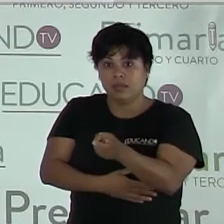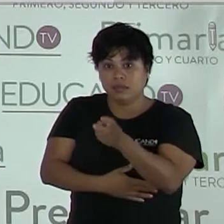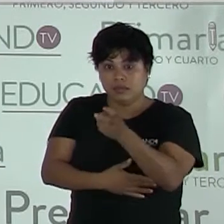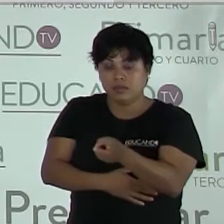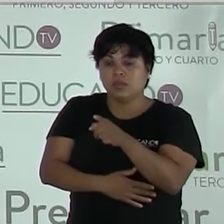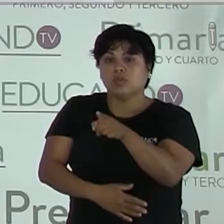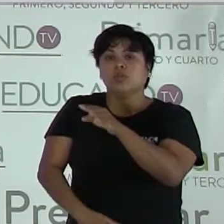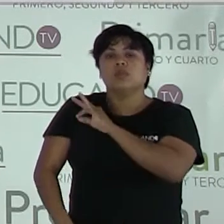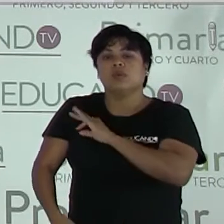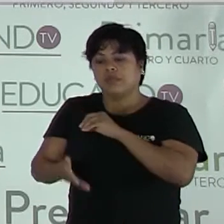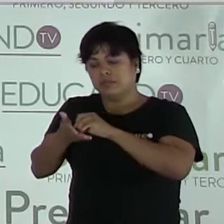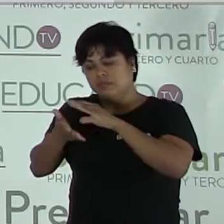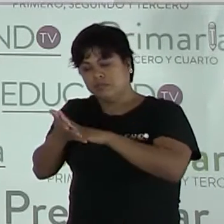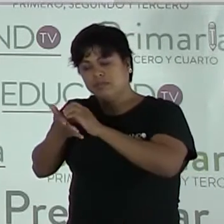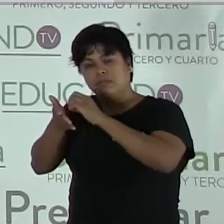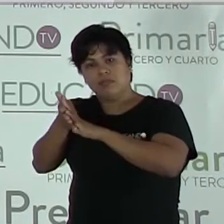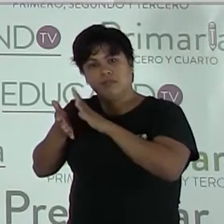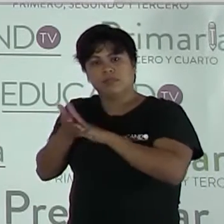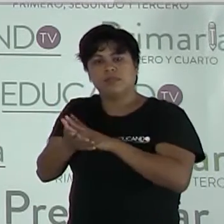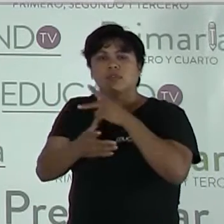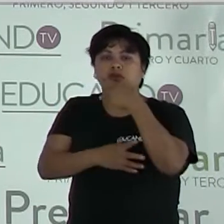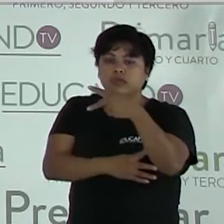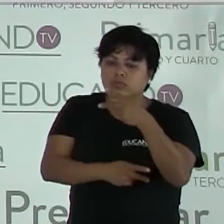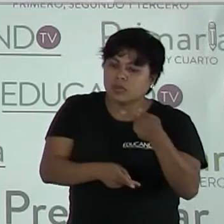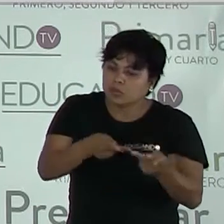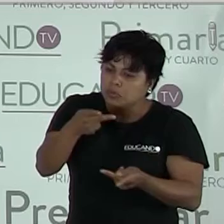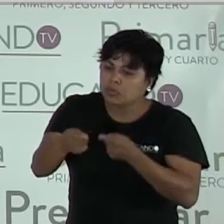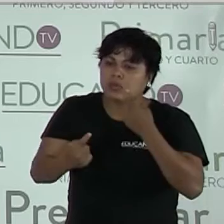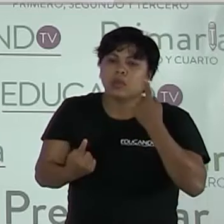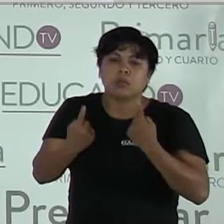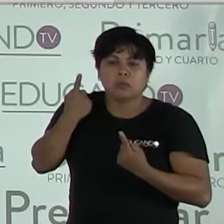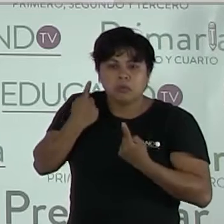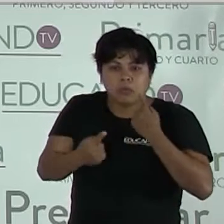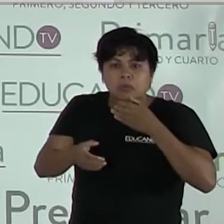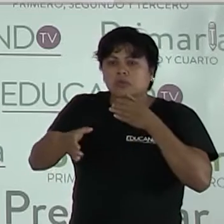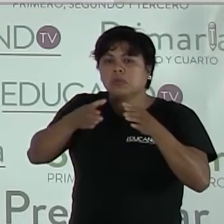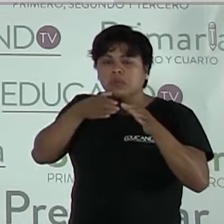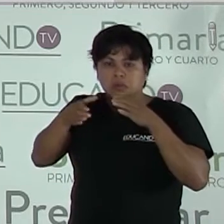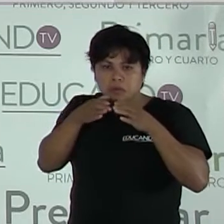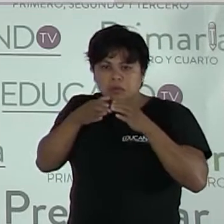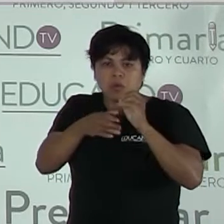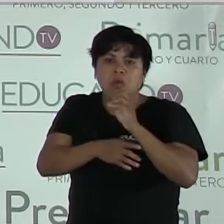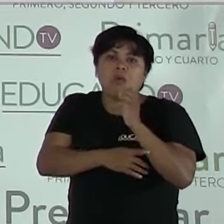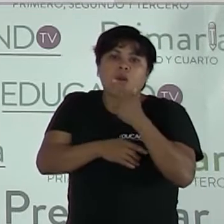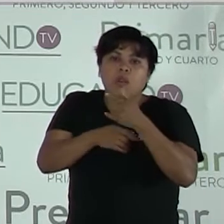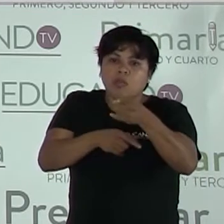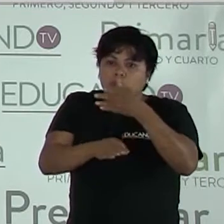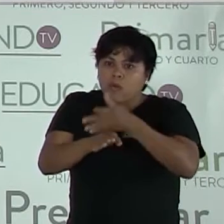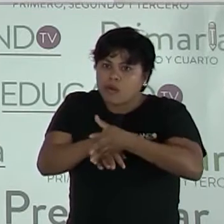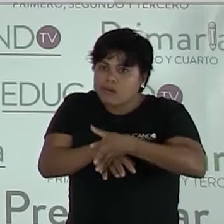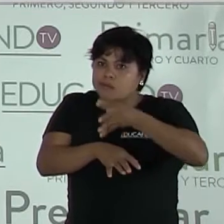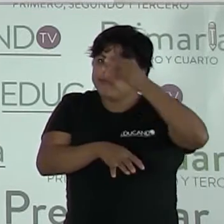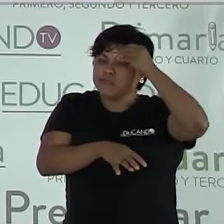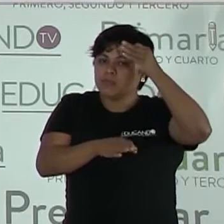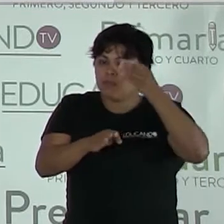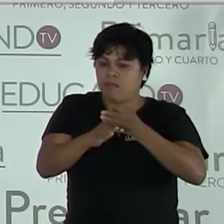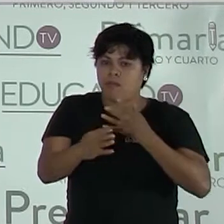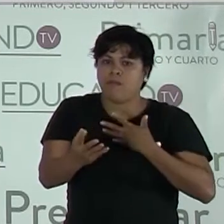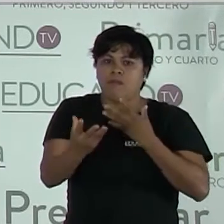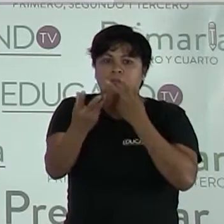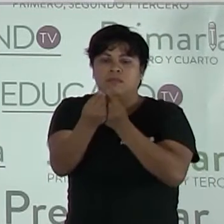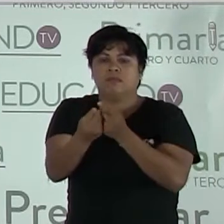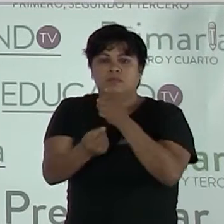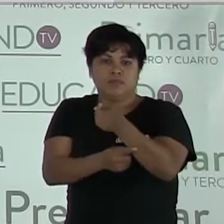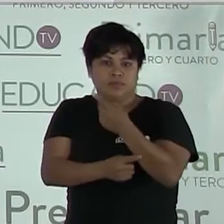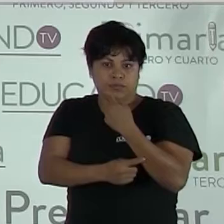cual tú puedes anotar todas tus preguntas, dudas, comentarios o algún conocimiento nuevo que juntos,